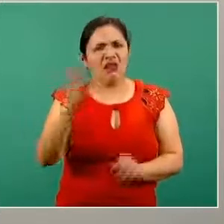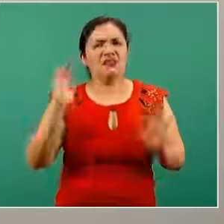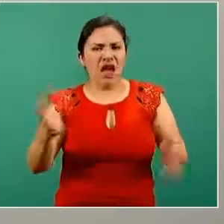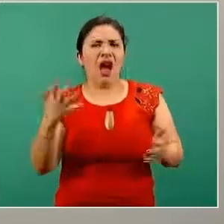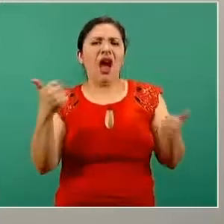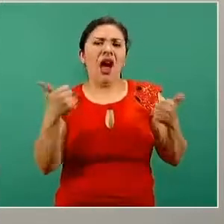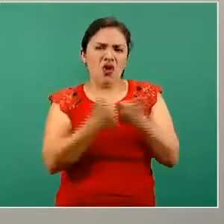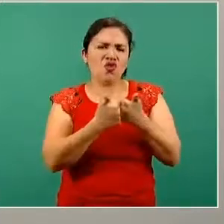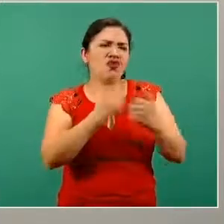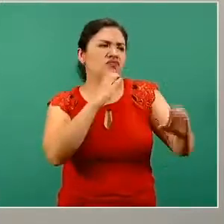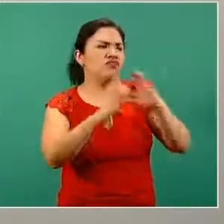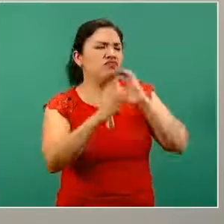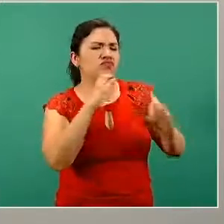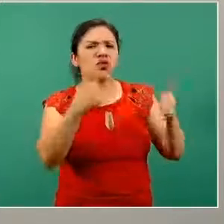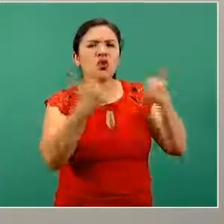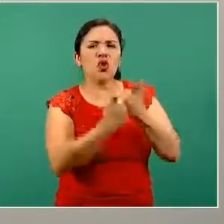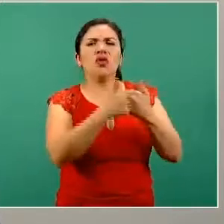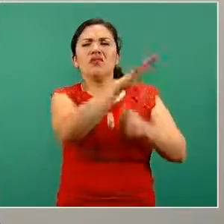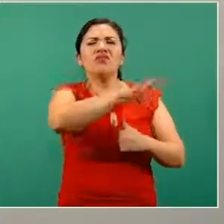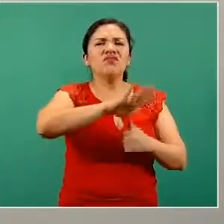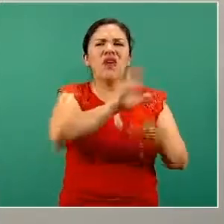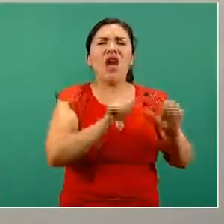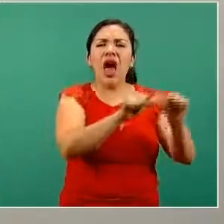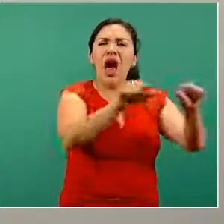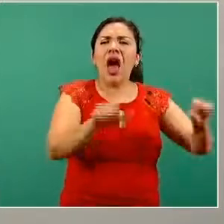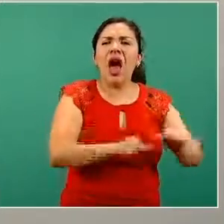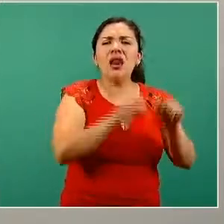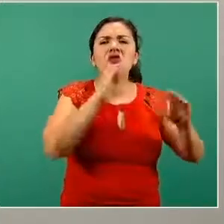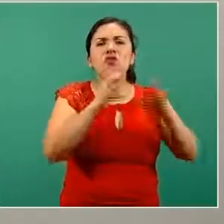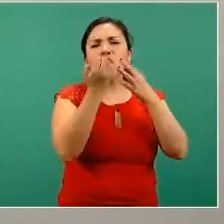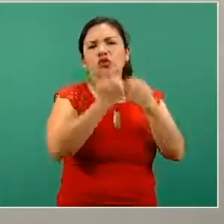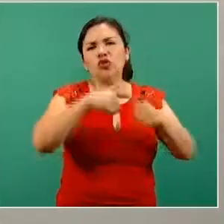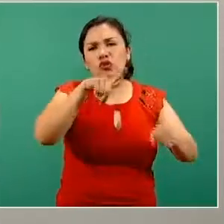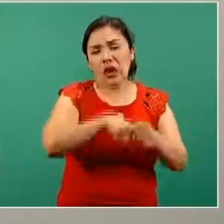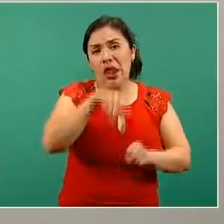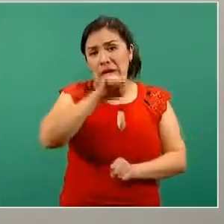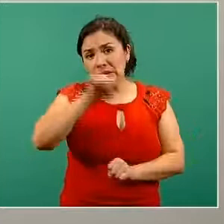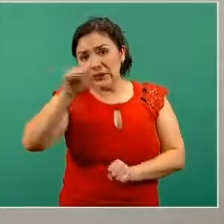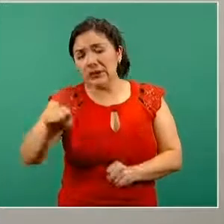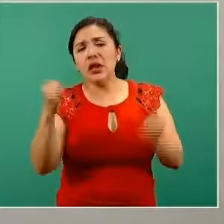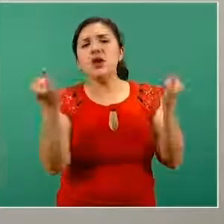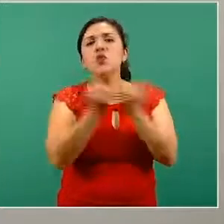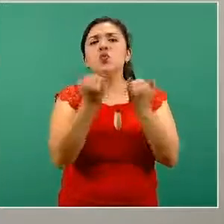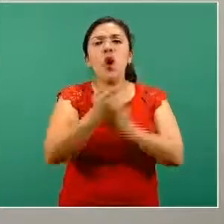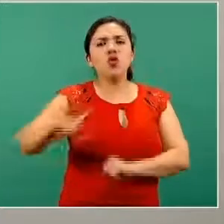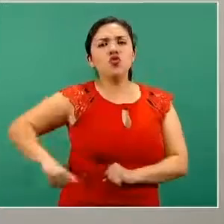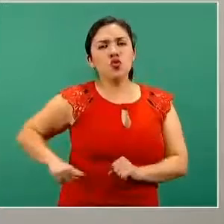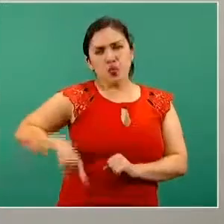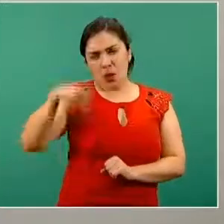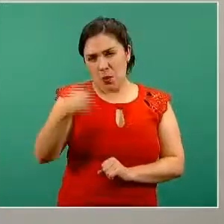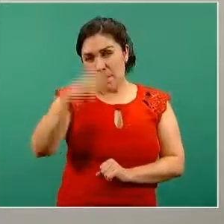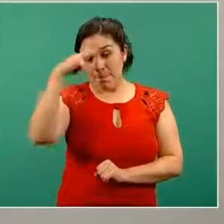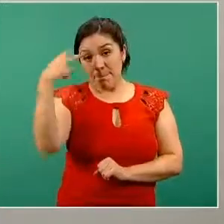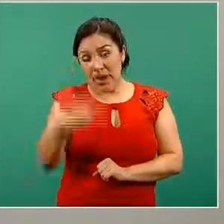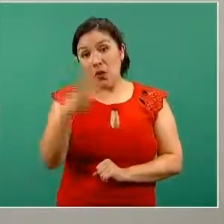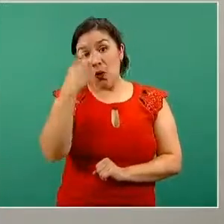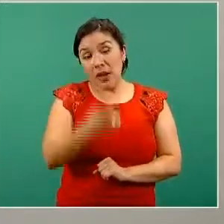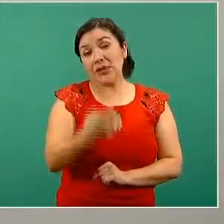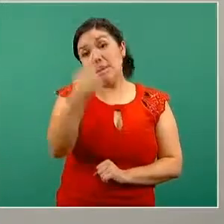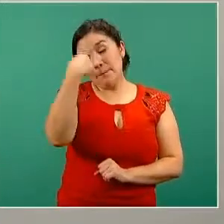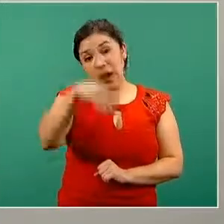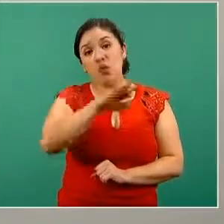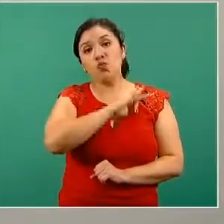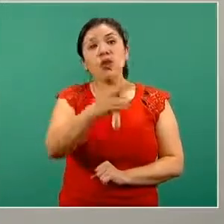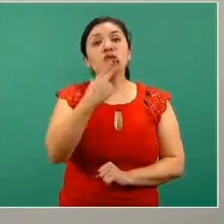con las áreas de comunicación social, no solamente de la Secretaría de Salud, sino también del Gobierno de México, para poder utilizar